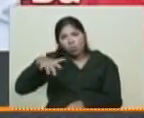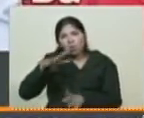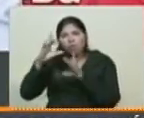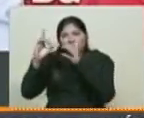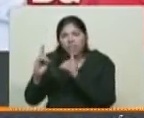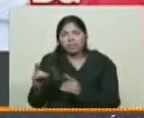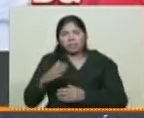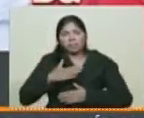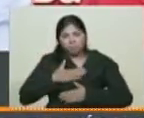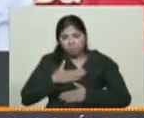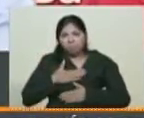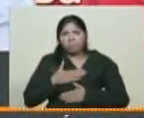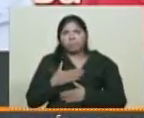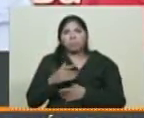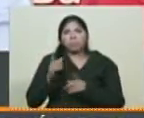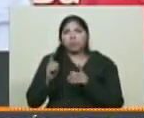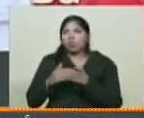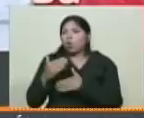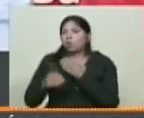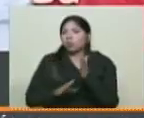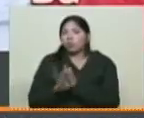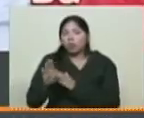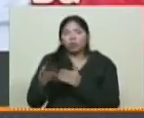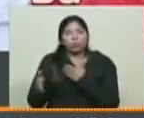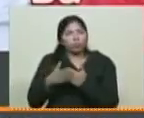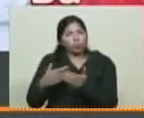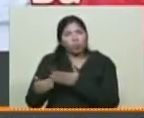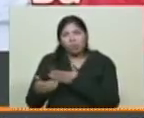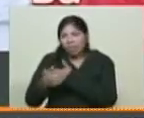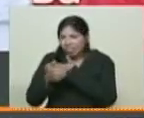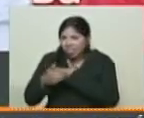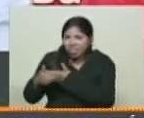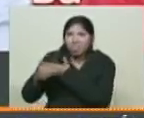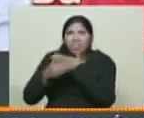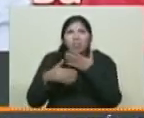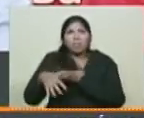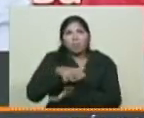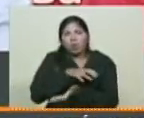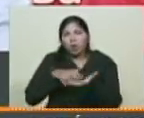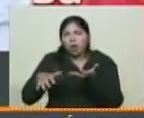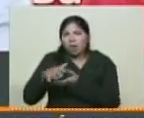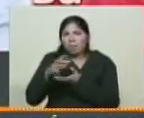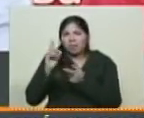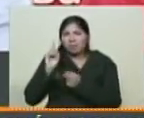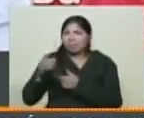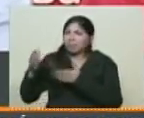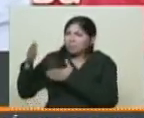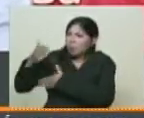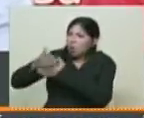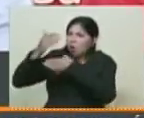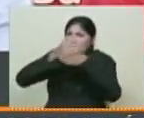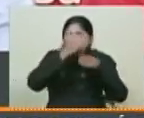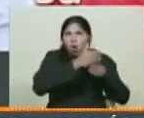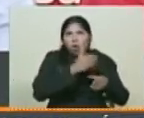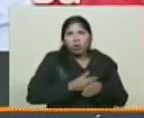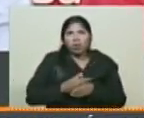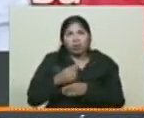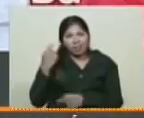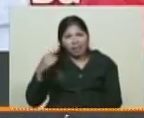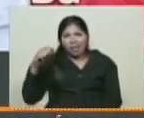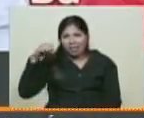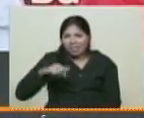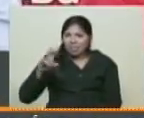adelante, a que frente a las adversidades, frente a los ataques, frente a los bloqueos, a la guerra genocida que nos han